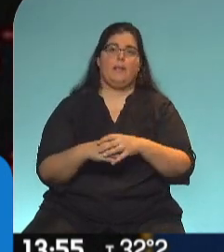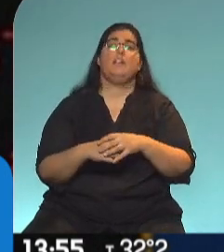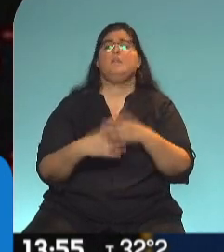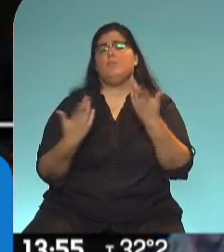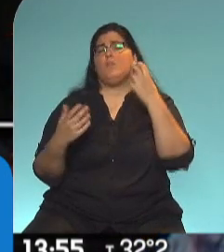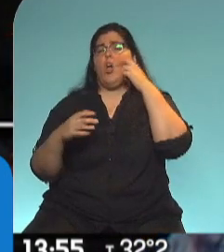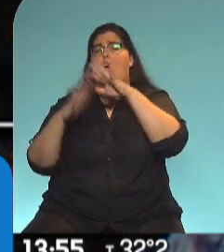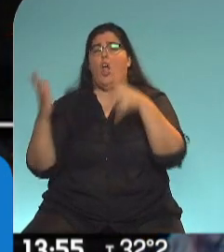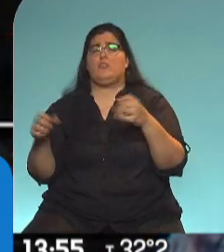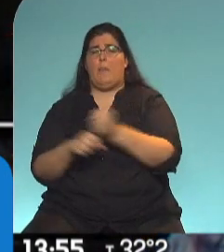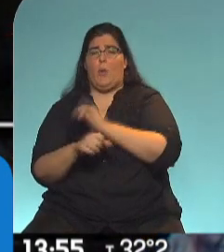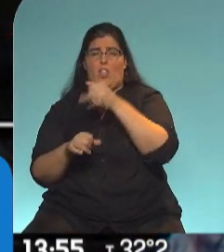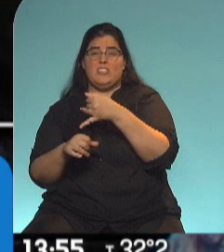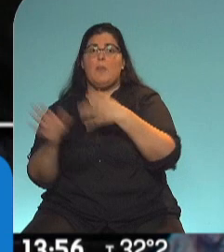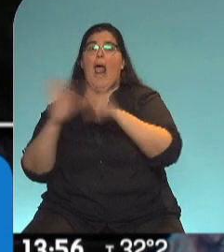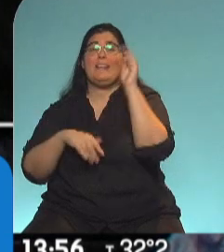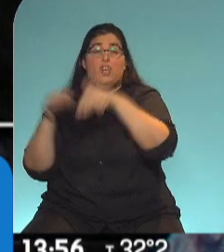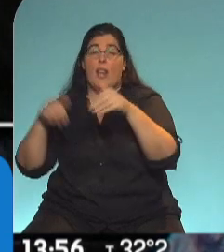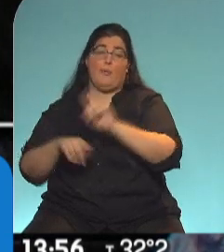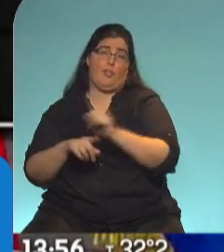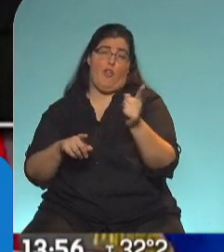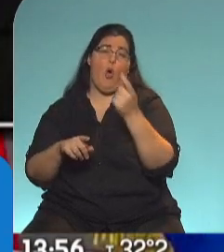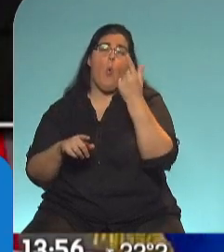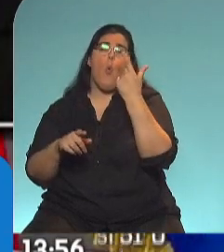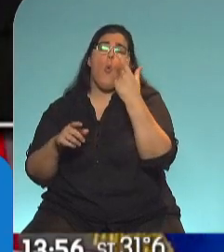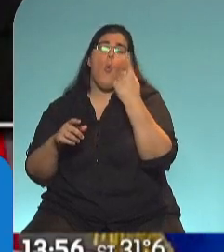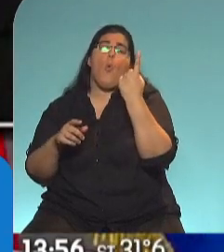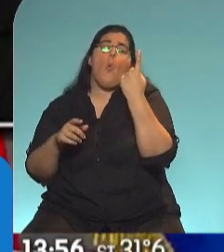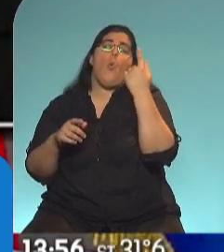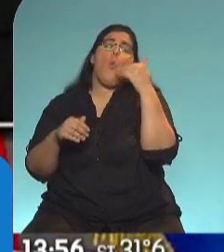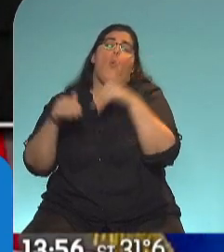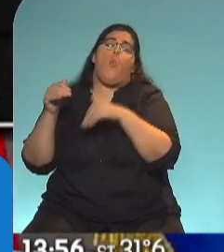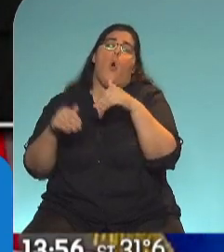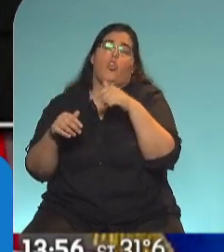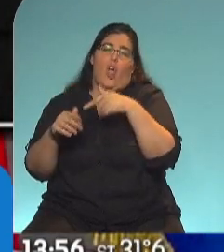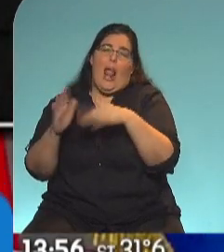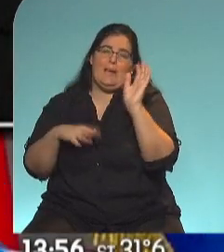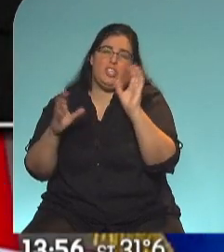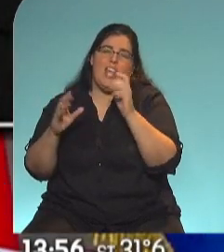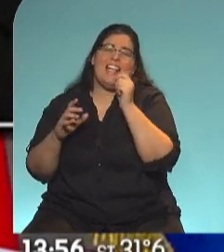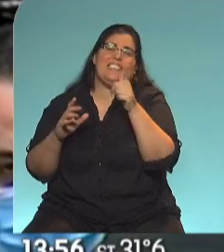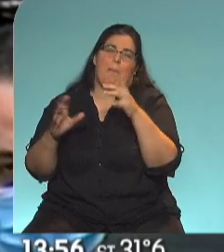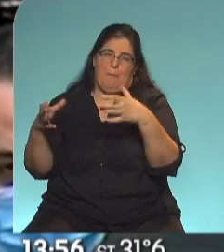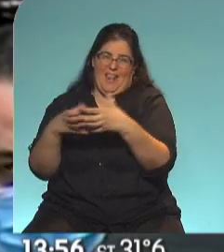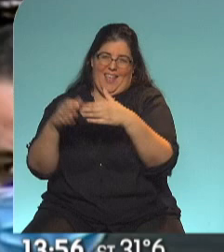por el Parlamento, no consiguió la mayoría absoluta, sino que consiguió una frágil primera mayoría simple,